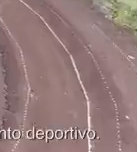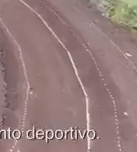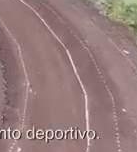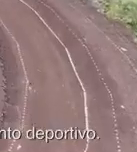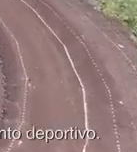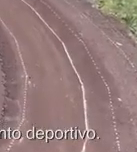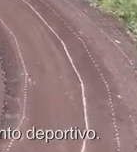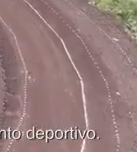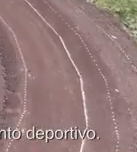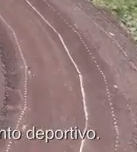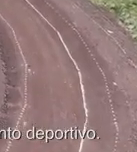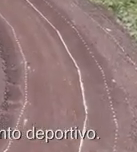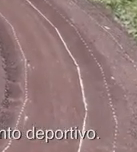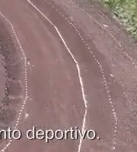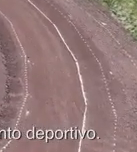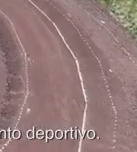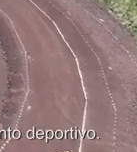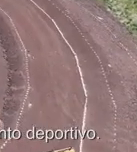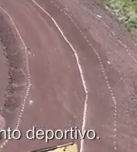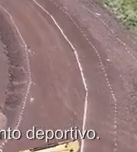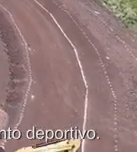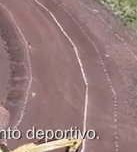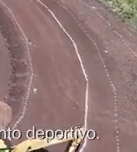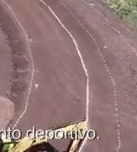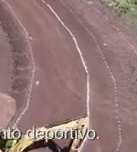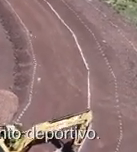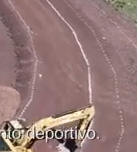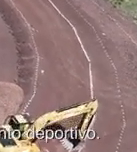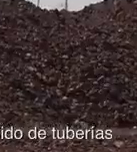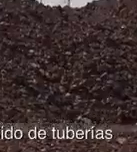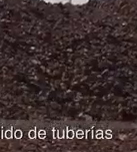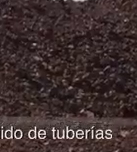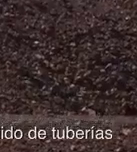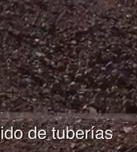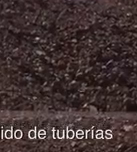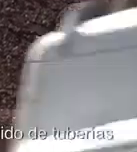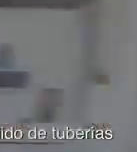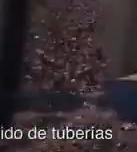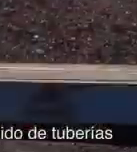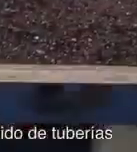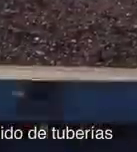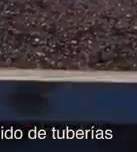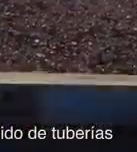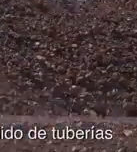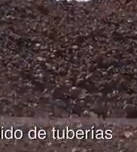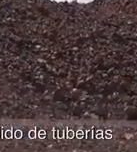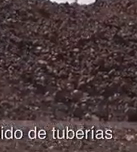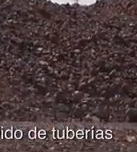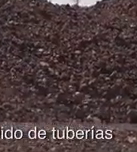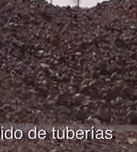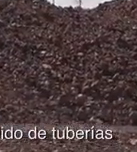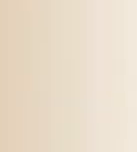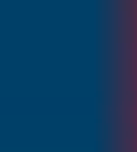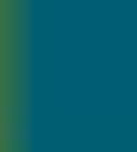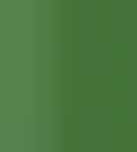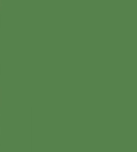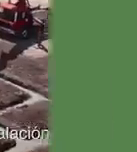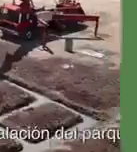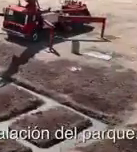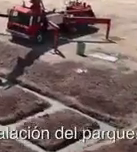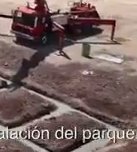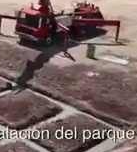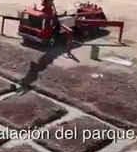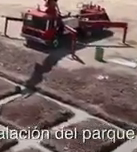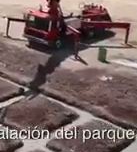senderos, ciclovías y plataformas para el desplante del equipamiento deportivo. Iniciaron los trabajos de excavación de cepas para el tendido de tuberías